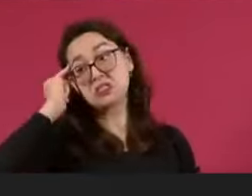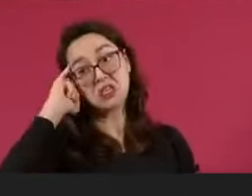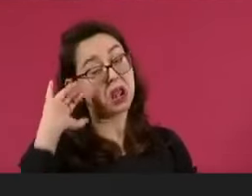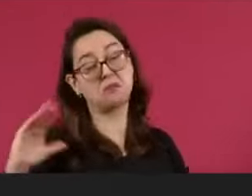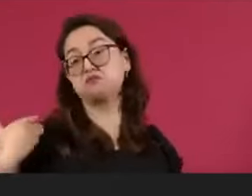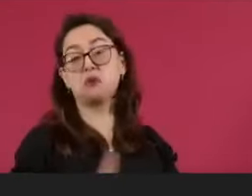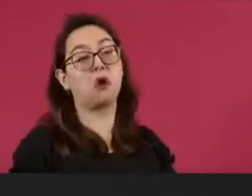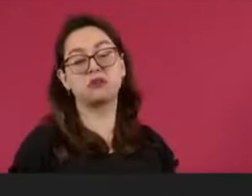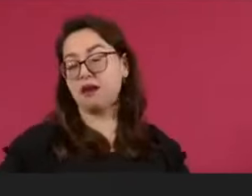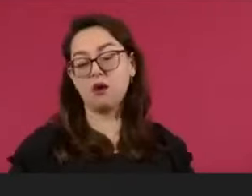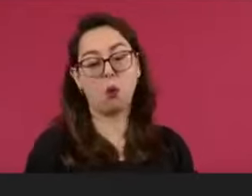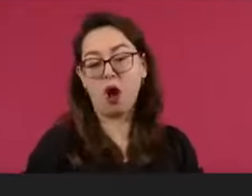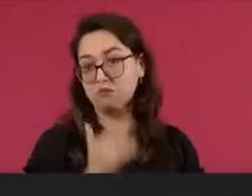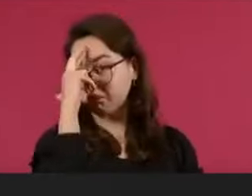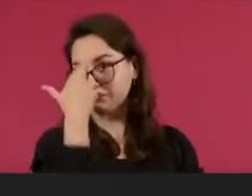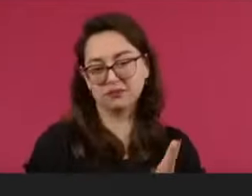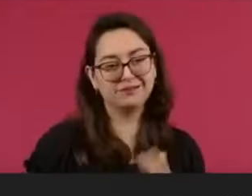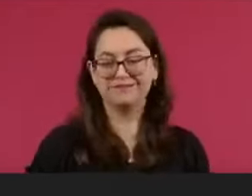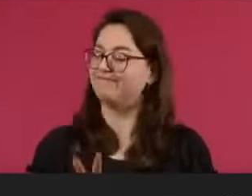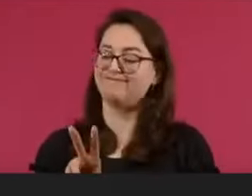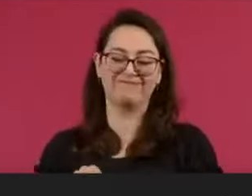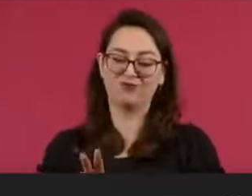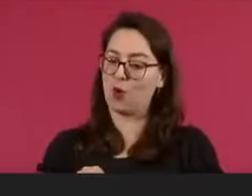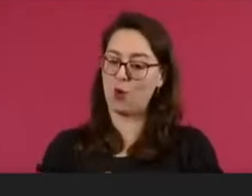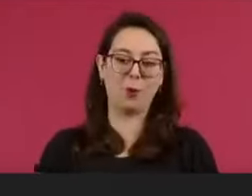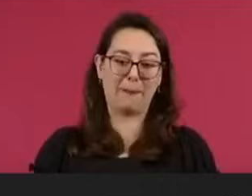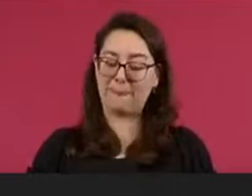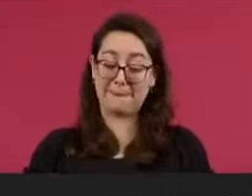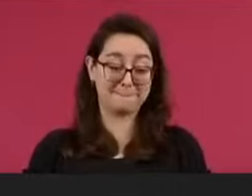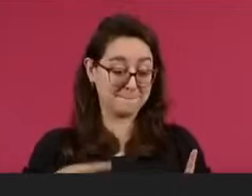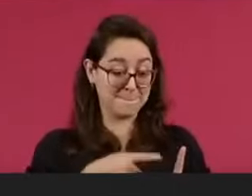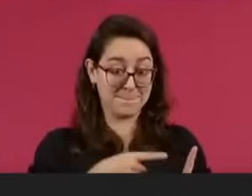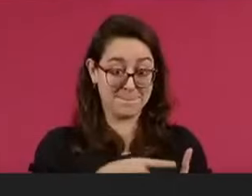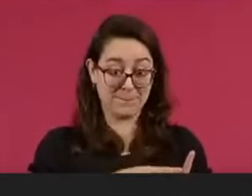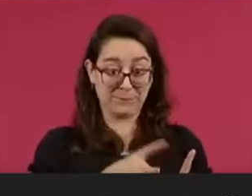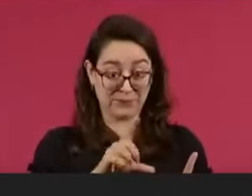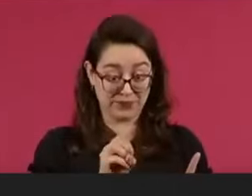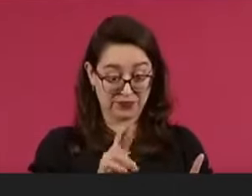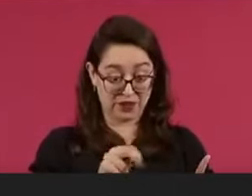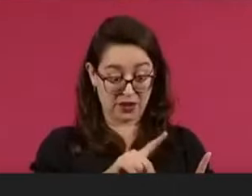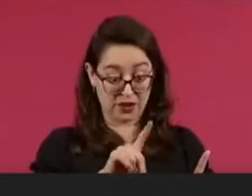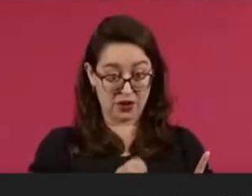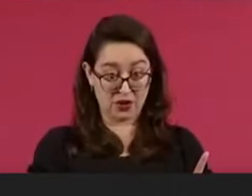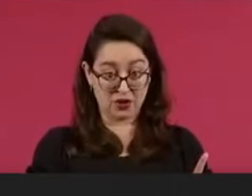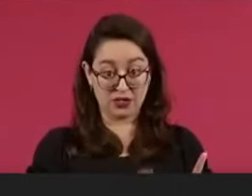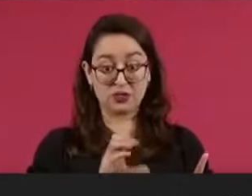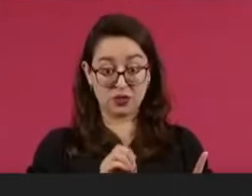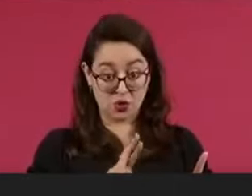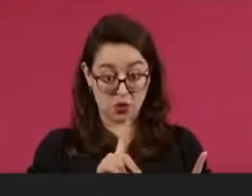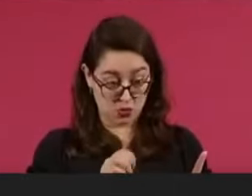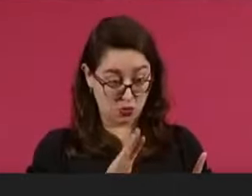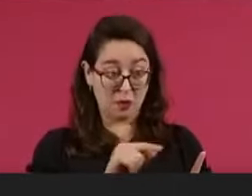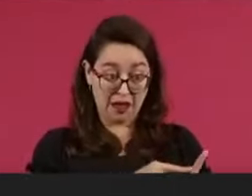el racismo de Lorenzo Córdoba. ¿Sí? ¿Lo quieres ahora escuchar? No, Popó, este, no, no, no, no,